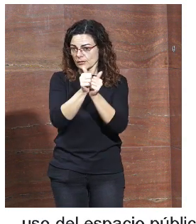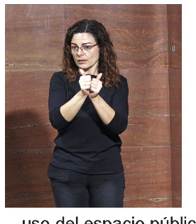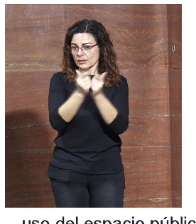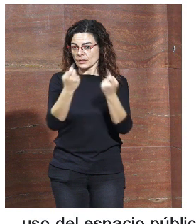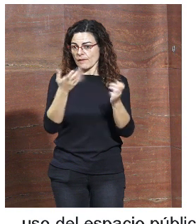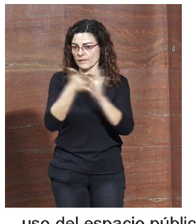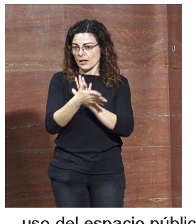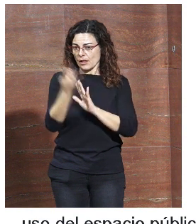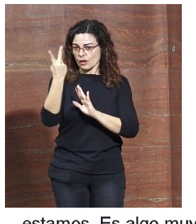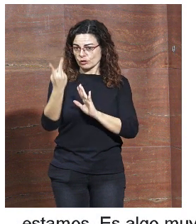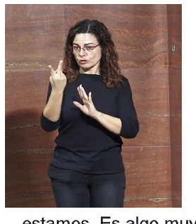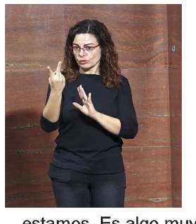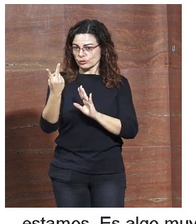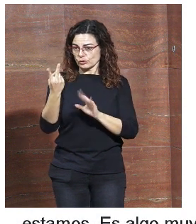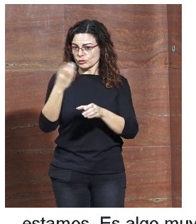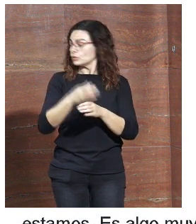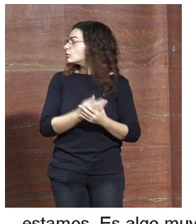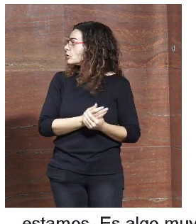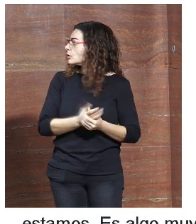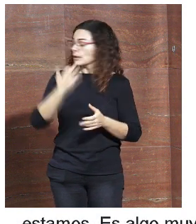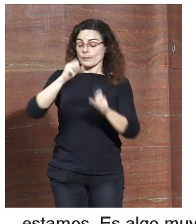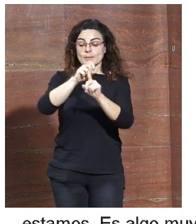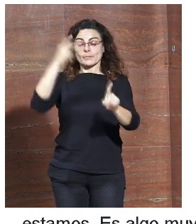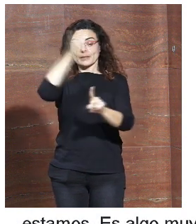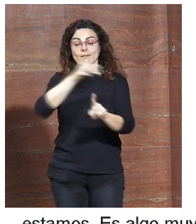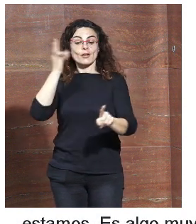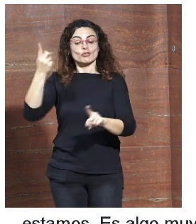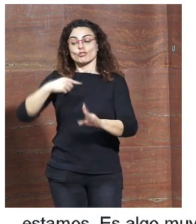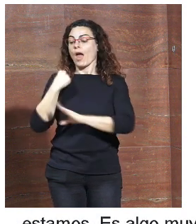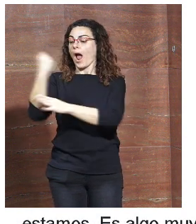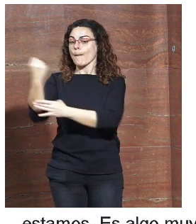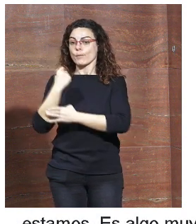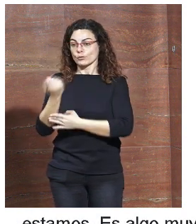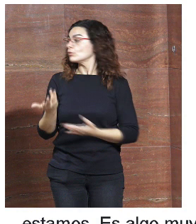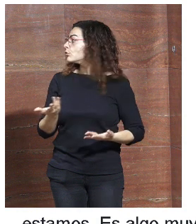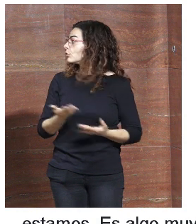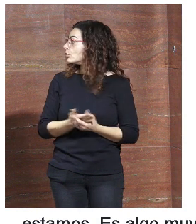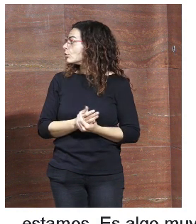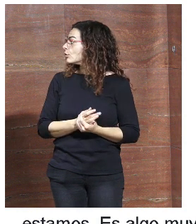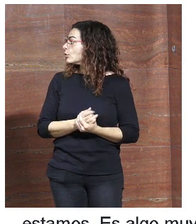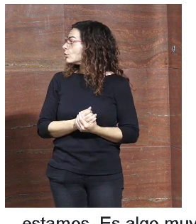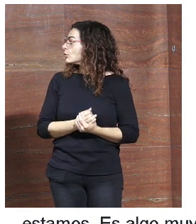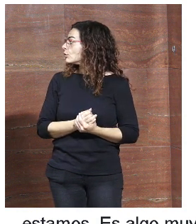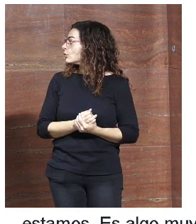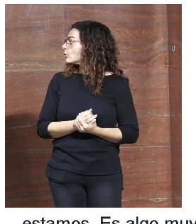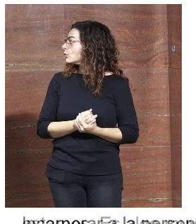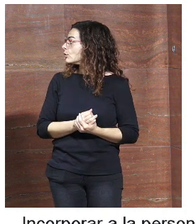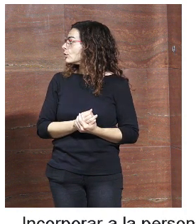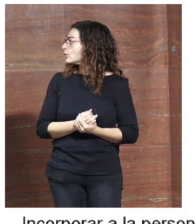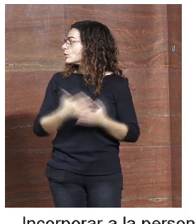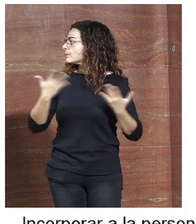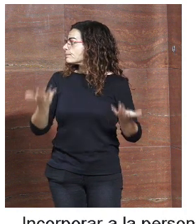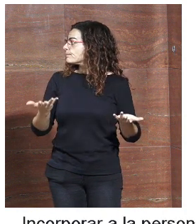Incorporar a la persona cuidadora es también incorporar perspectiva de género. ¿Quién está cuidando? Pues como se ha dicho antes, ¿quién está cuidando? Pues ya sabemos quién está cuidando.